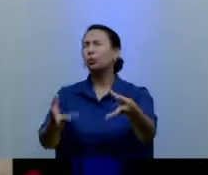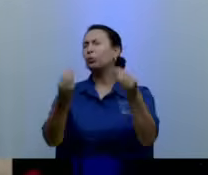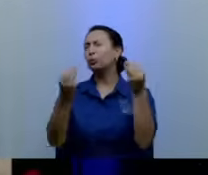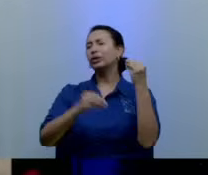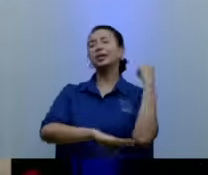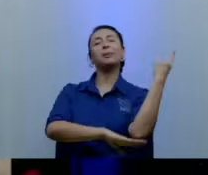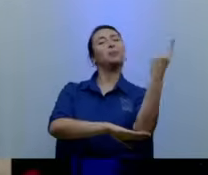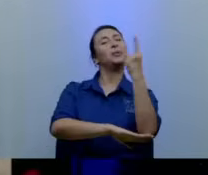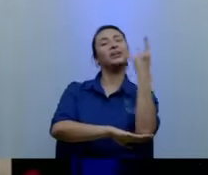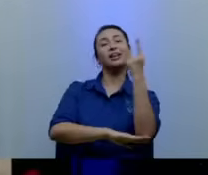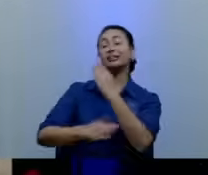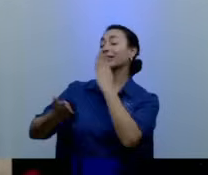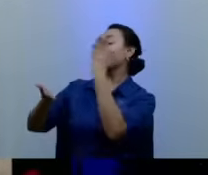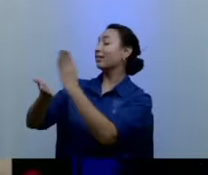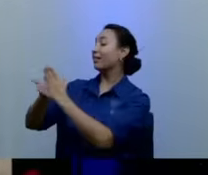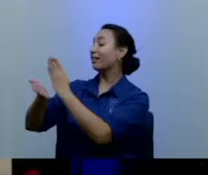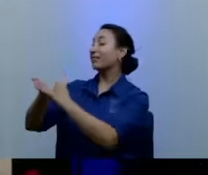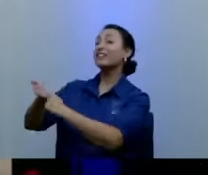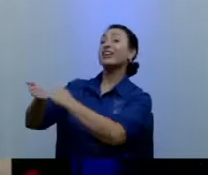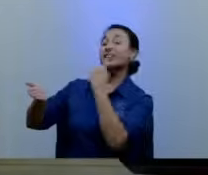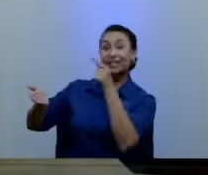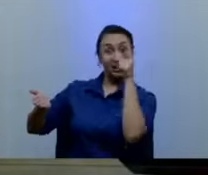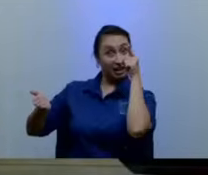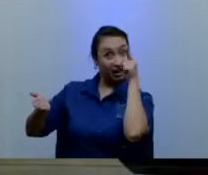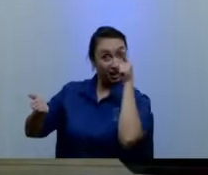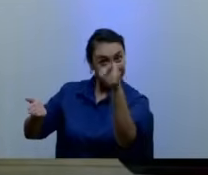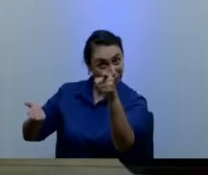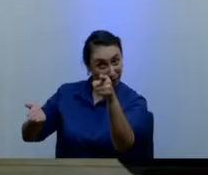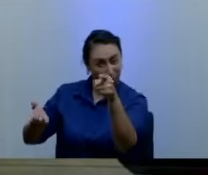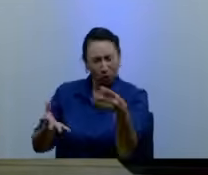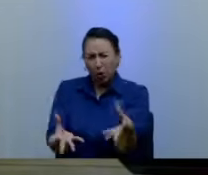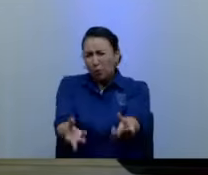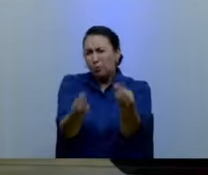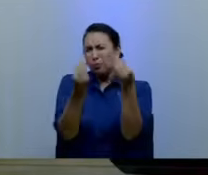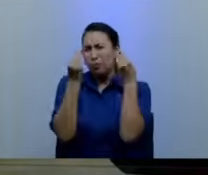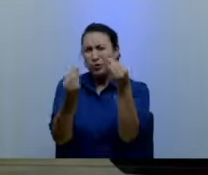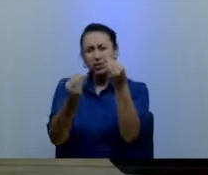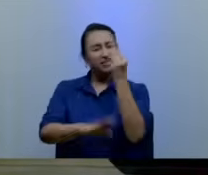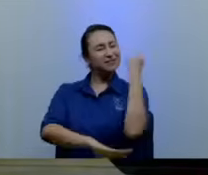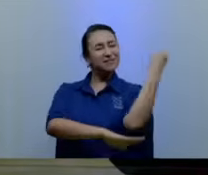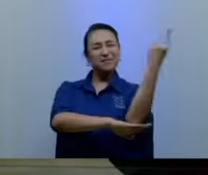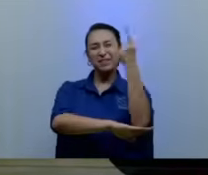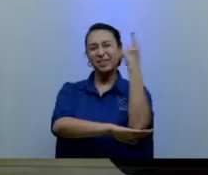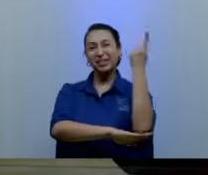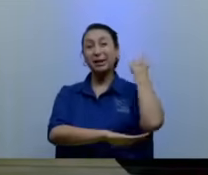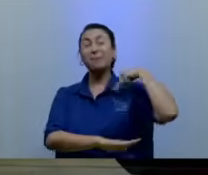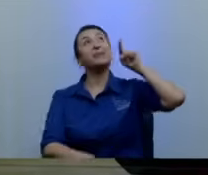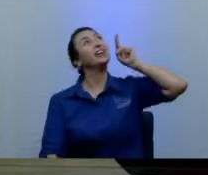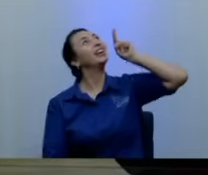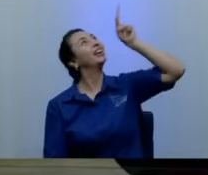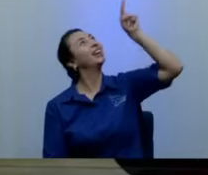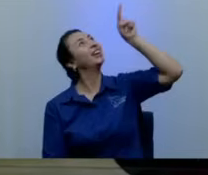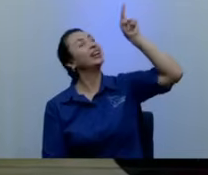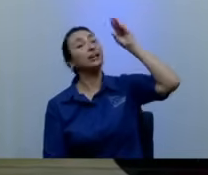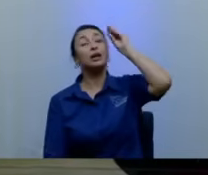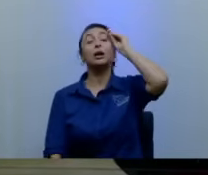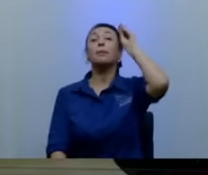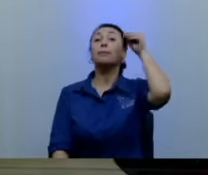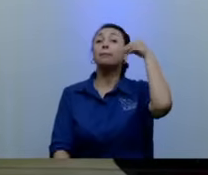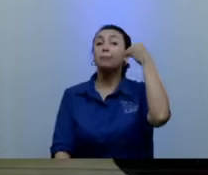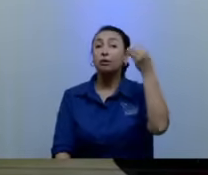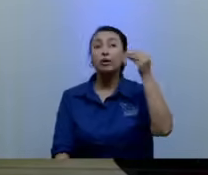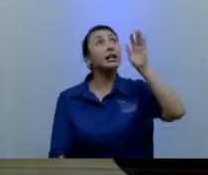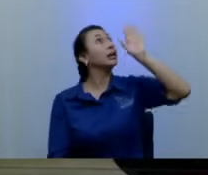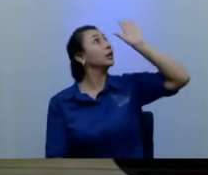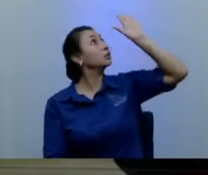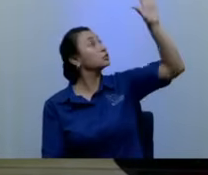Lo dice la Biblia, que eres valioso ante los ojos de Dios. ¿Por qué razón? Porque la sangre